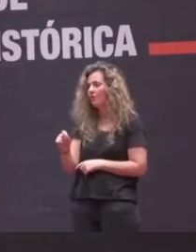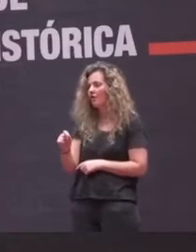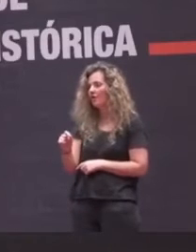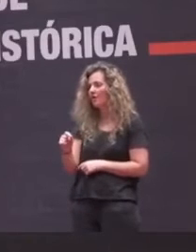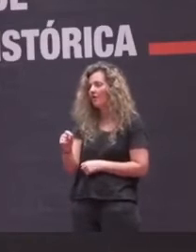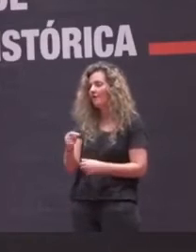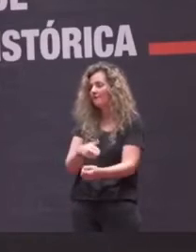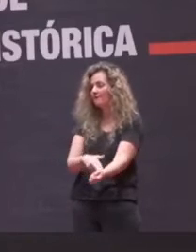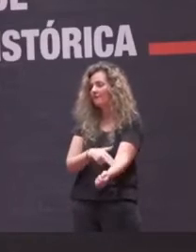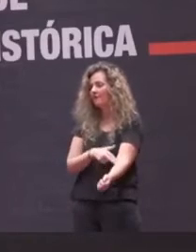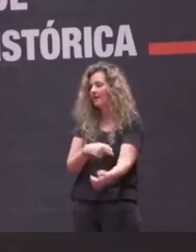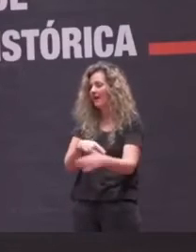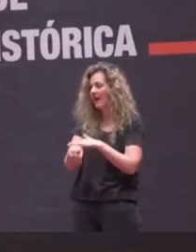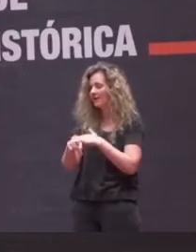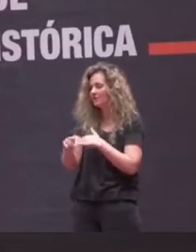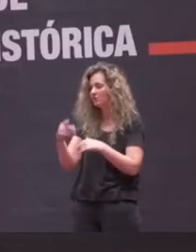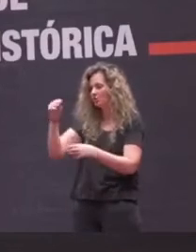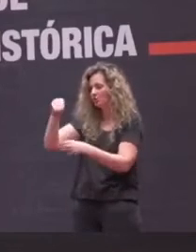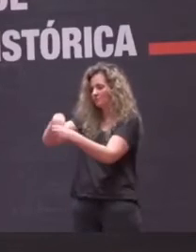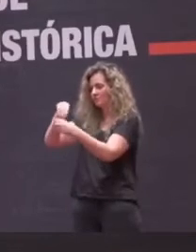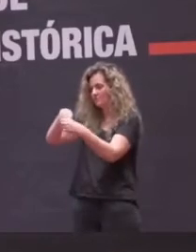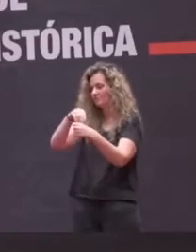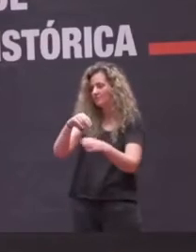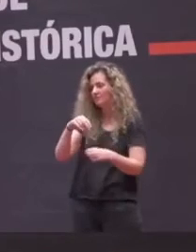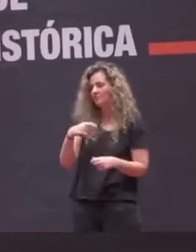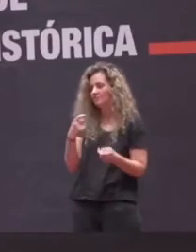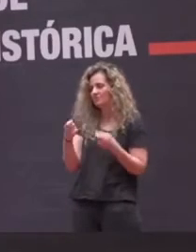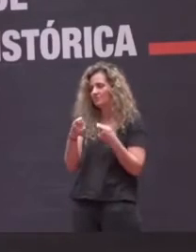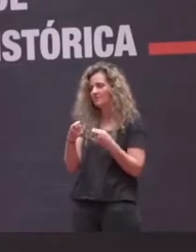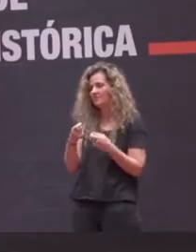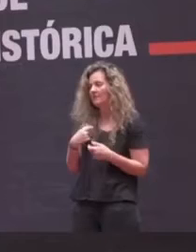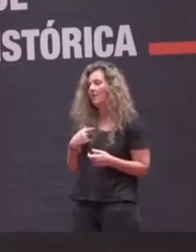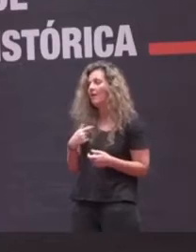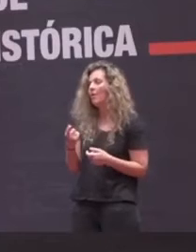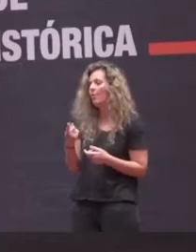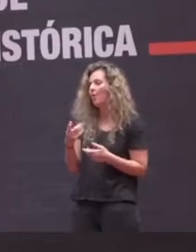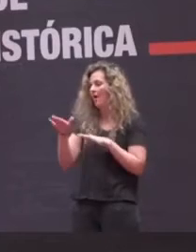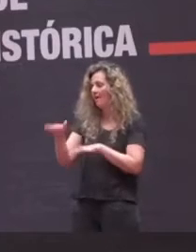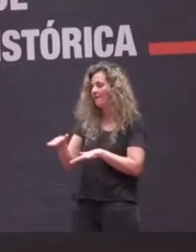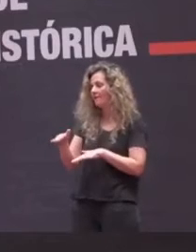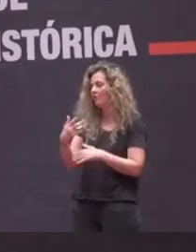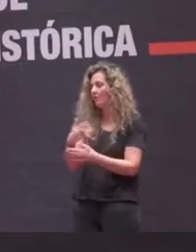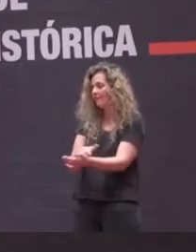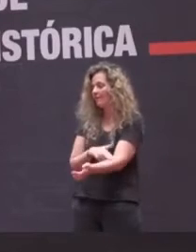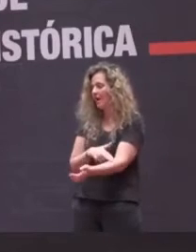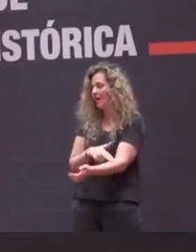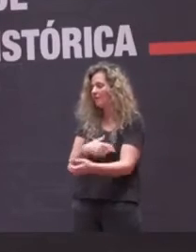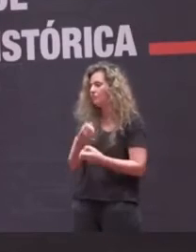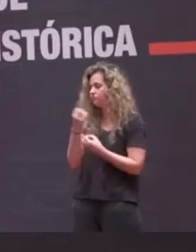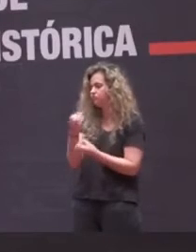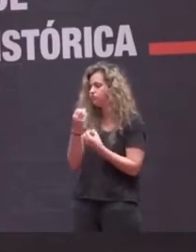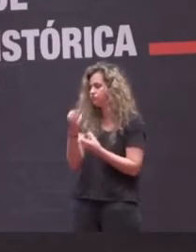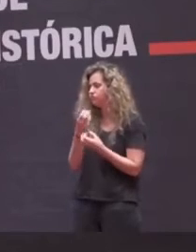continúa encargándose da xestión das visitas, continúa facendo apoloxía do franquismo. Por tanto, sabemos...